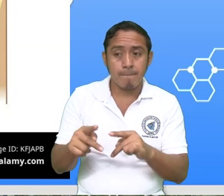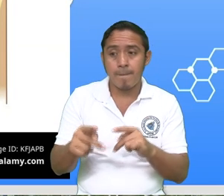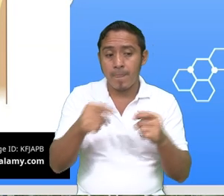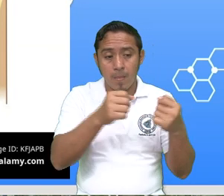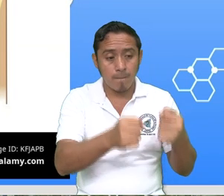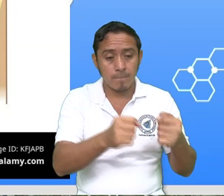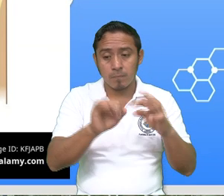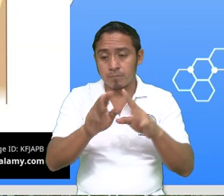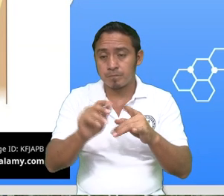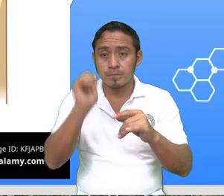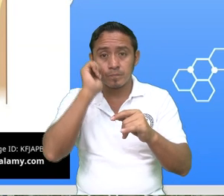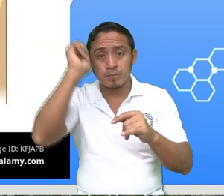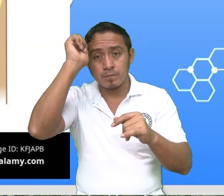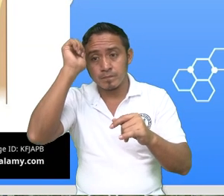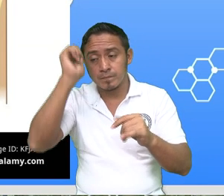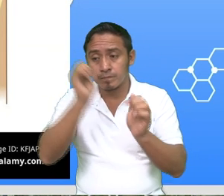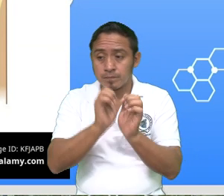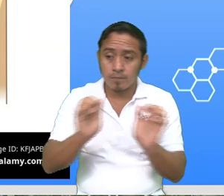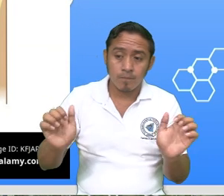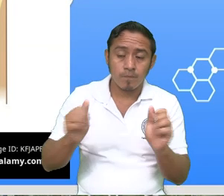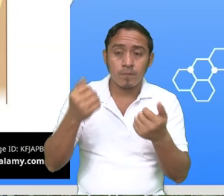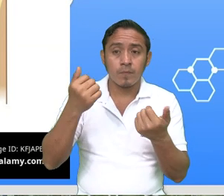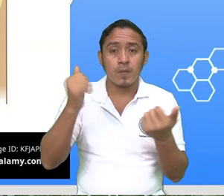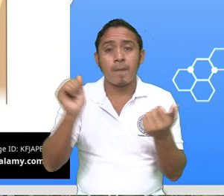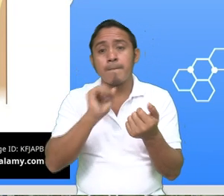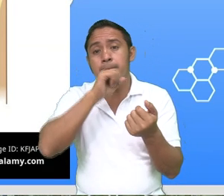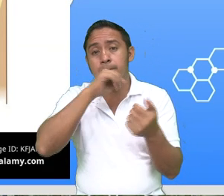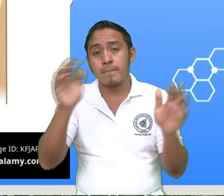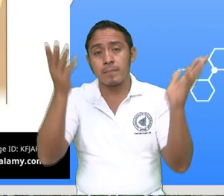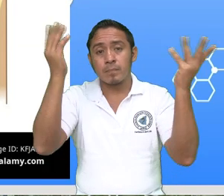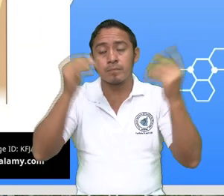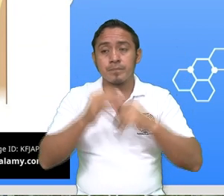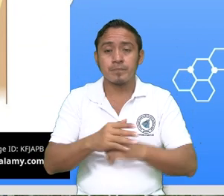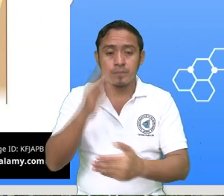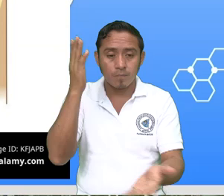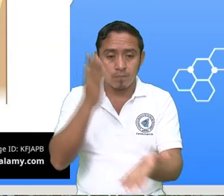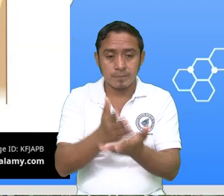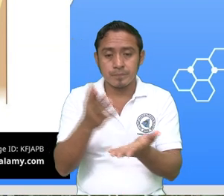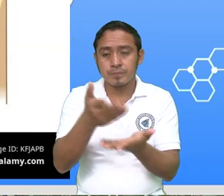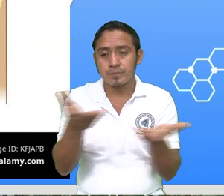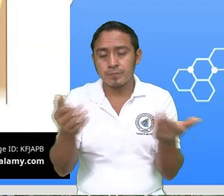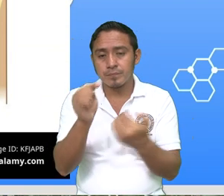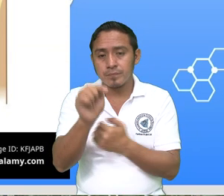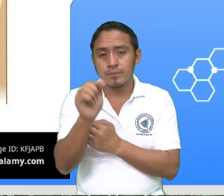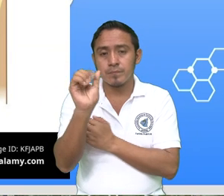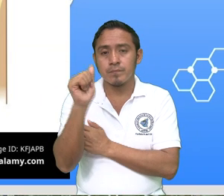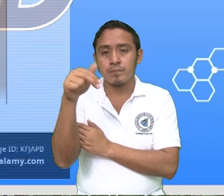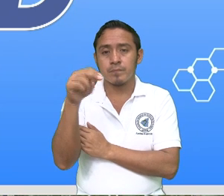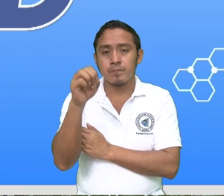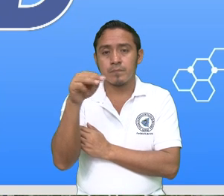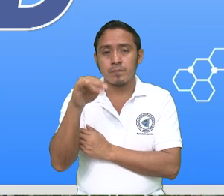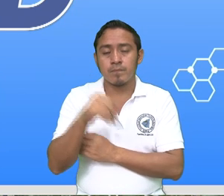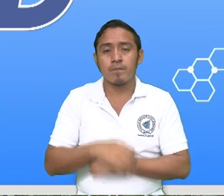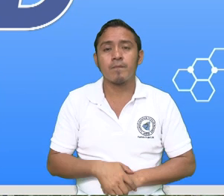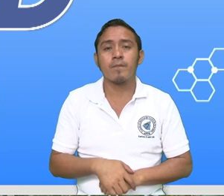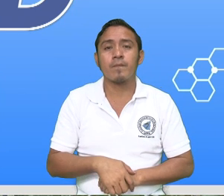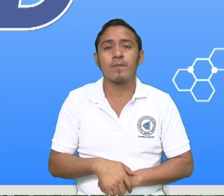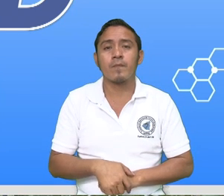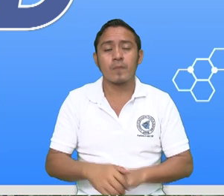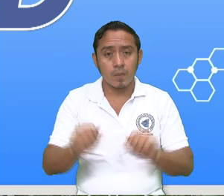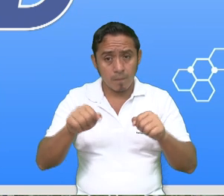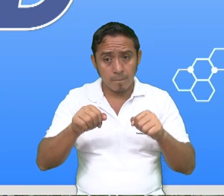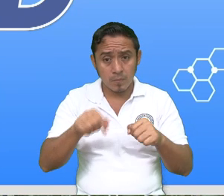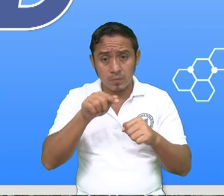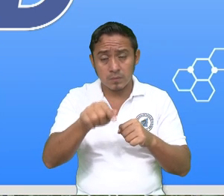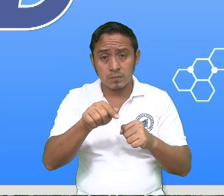niños y adultos si auto mayor se va determinando a qué se debe puede ser doctor